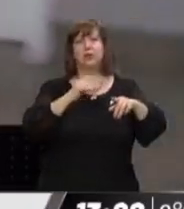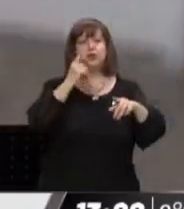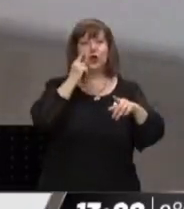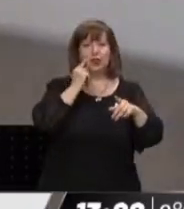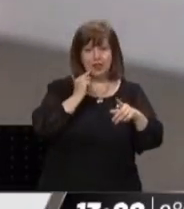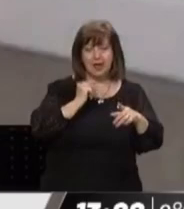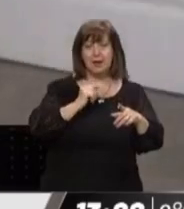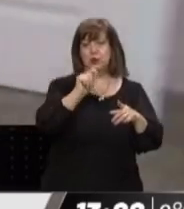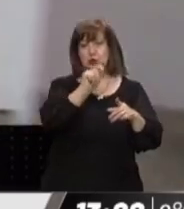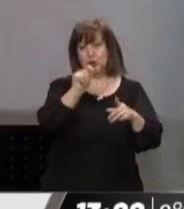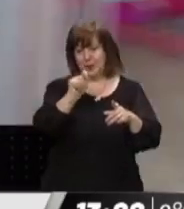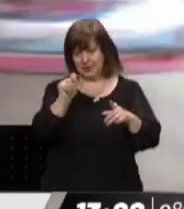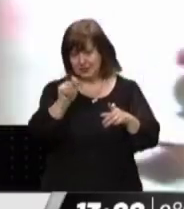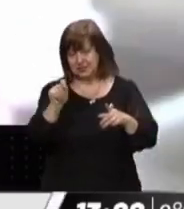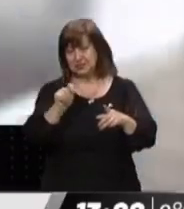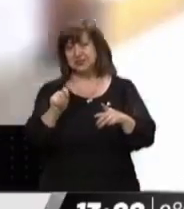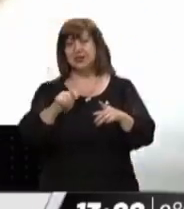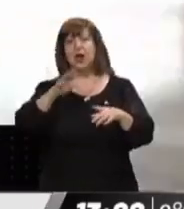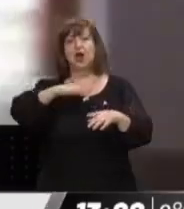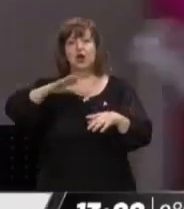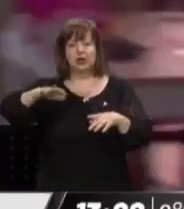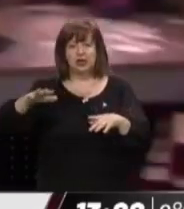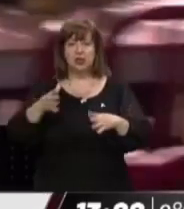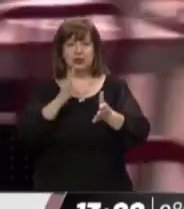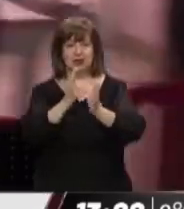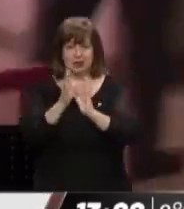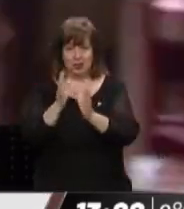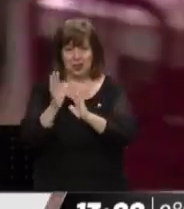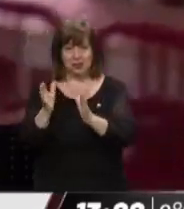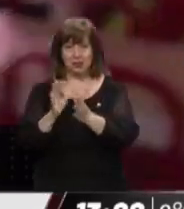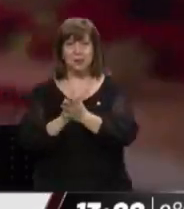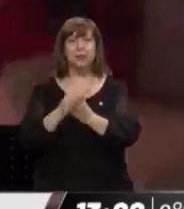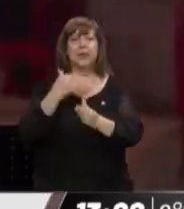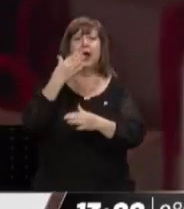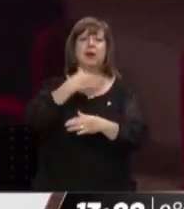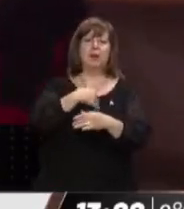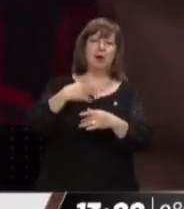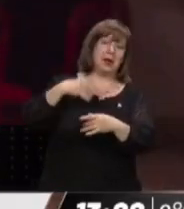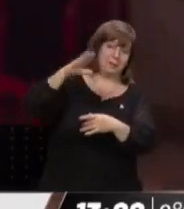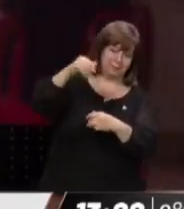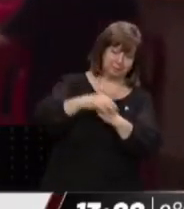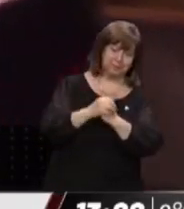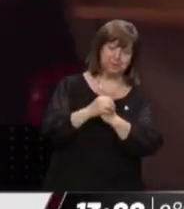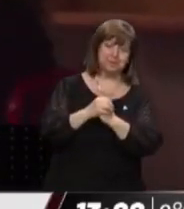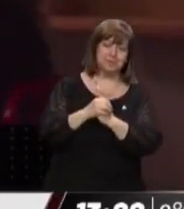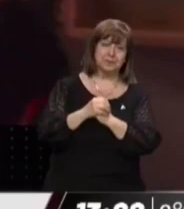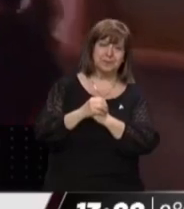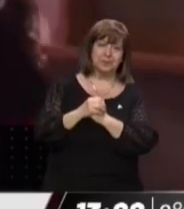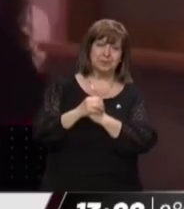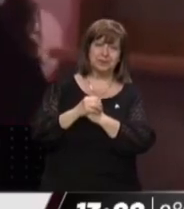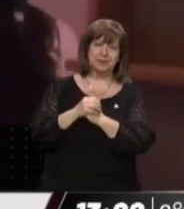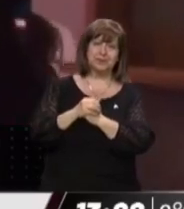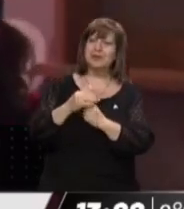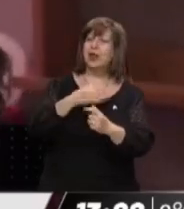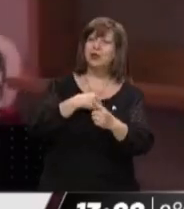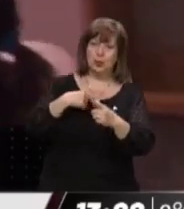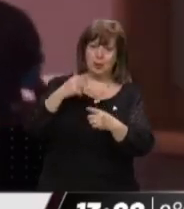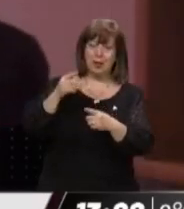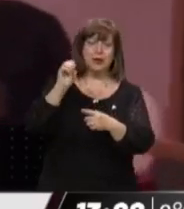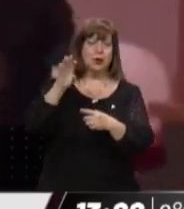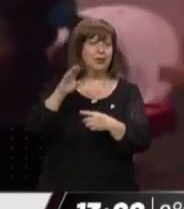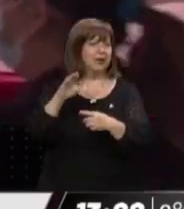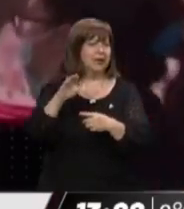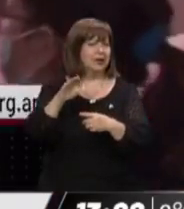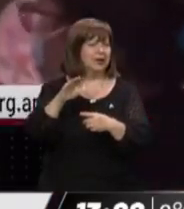desarmado? ¿eh? Vení, vamos a hablar con. Entre todos. Vamos a hablar con la mamá. ¡Hola, mamá! No me digas, Jessica,